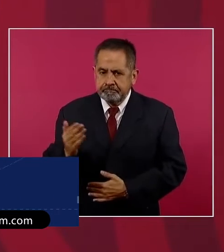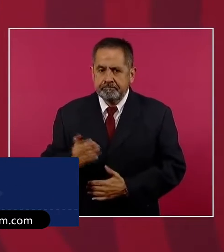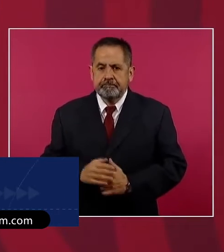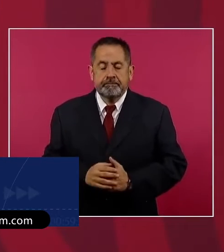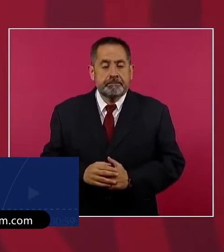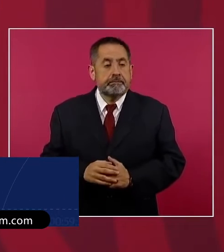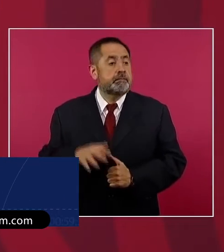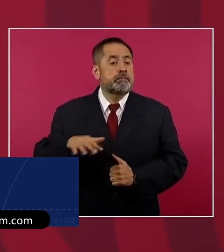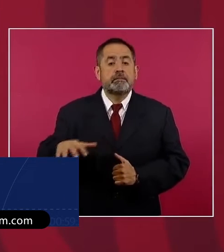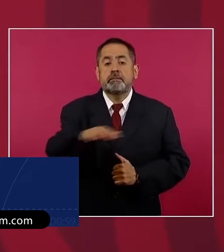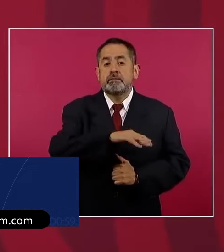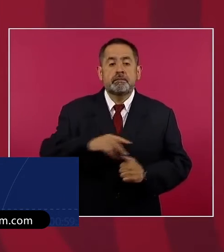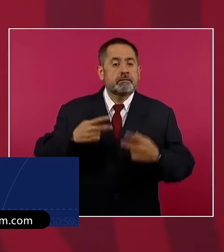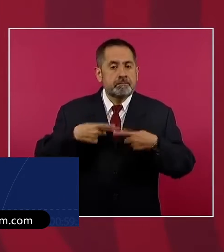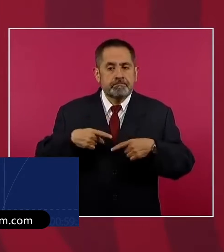de la educación,